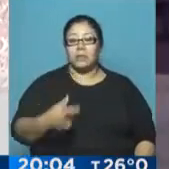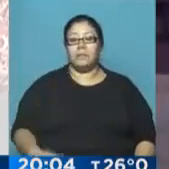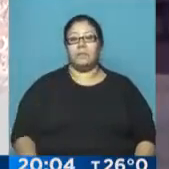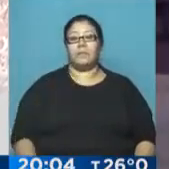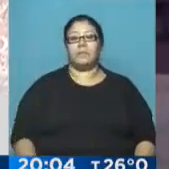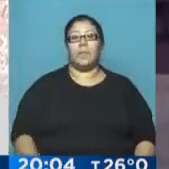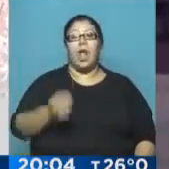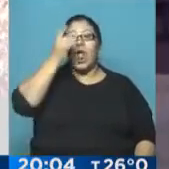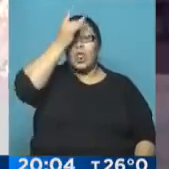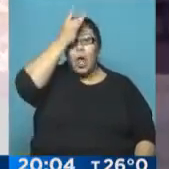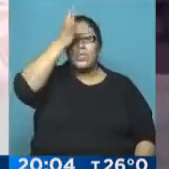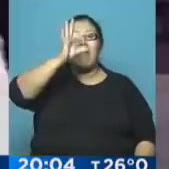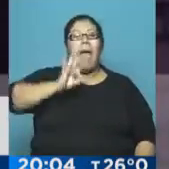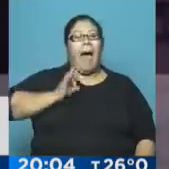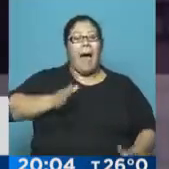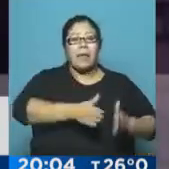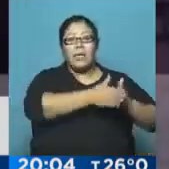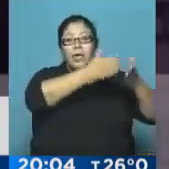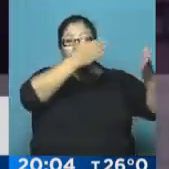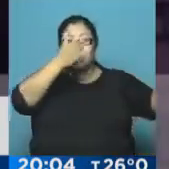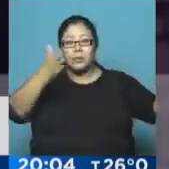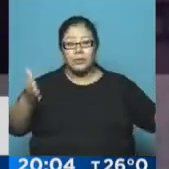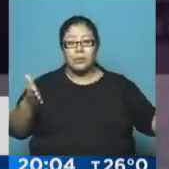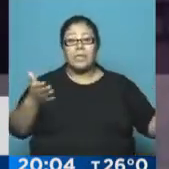estos 12 años y medio